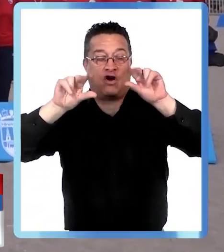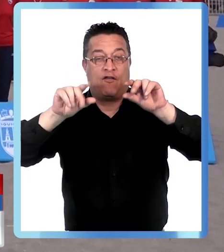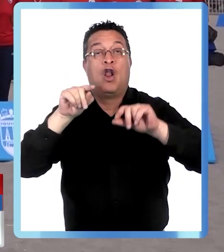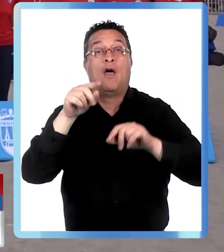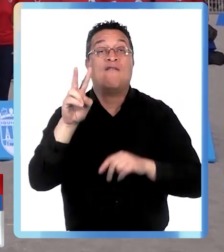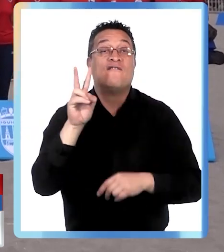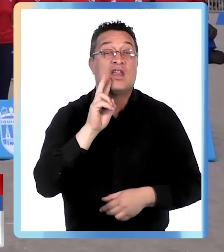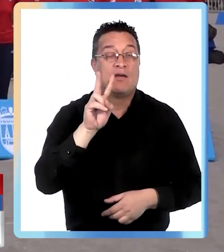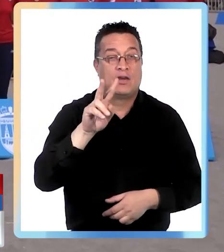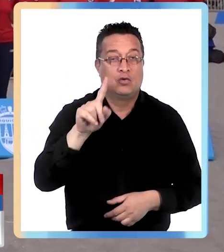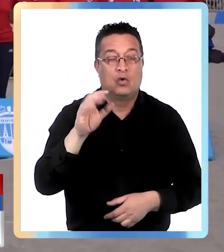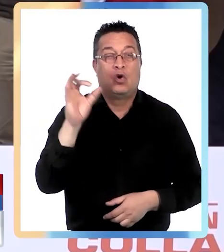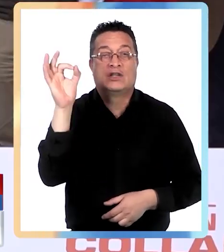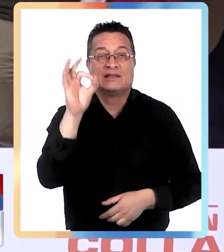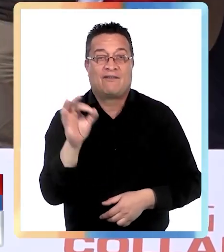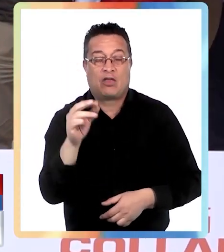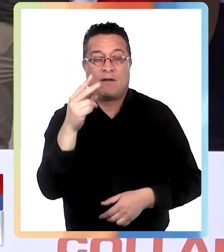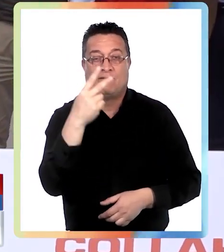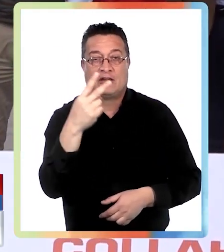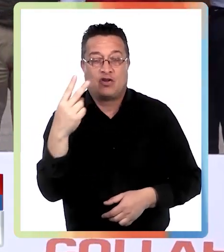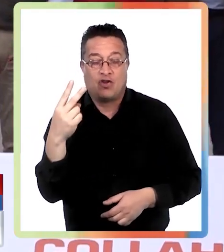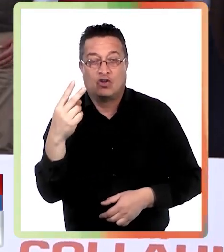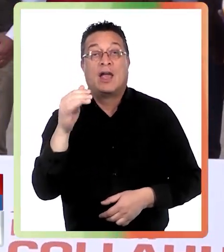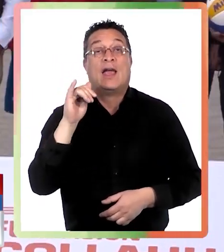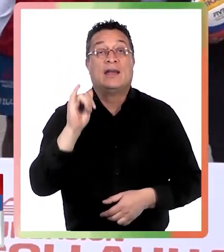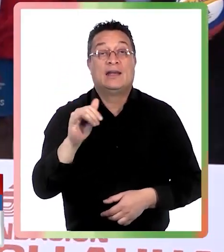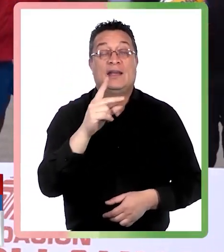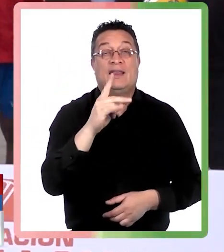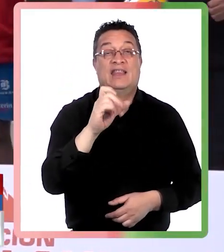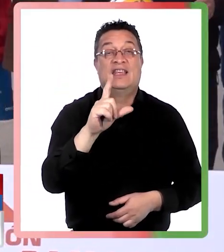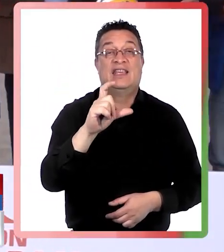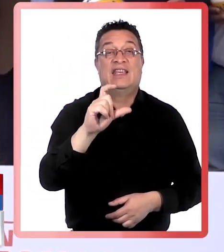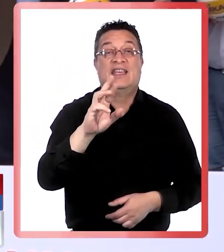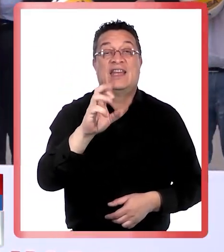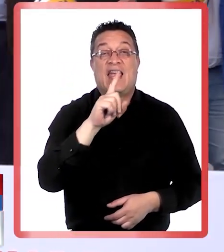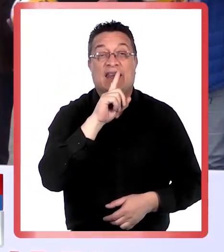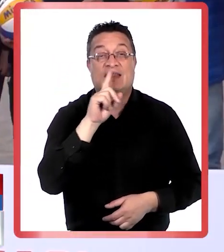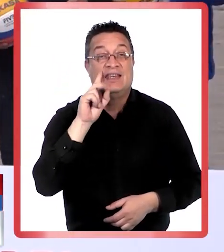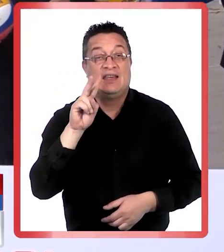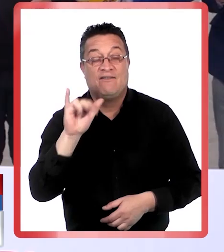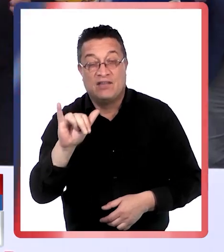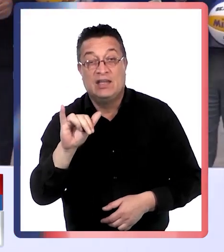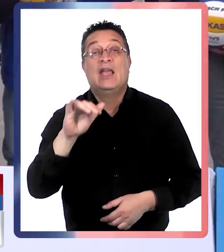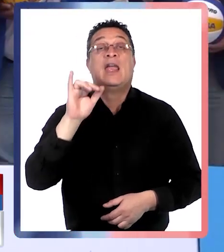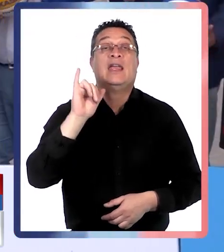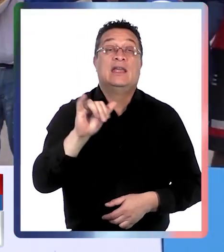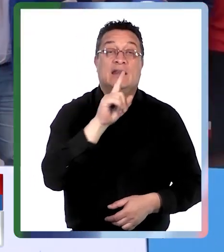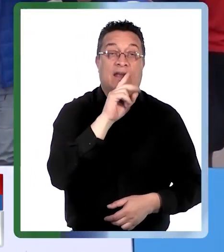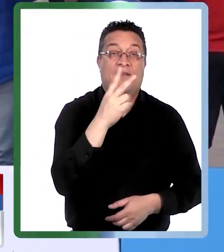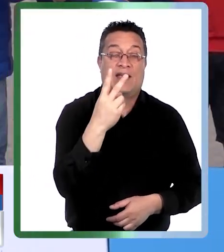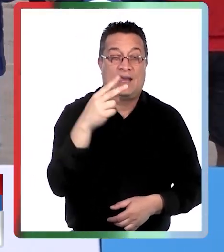21 y sábado 22 y a través de Direct Tv y tvn el domingo